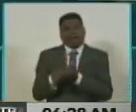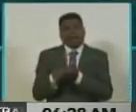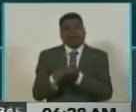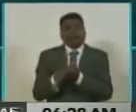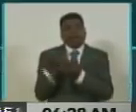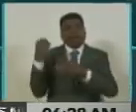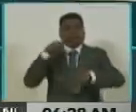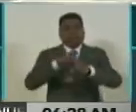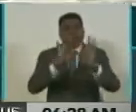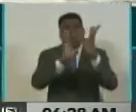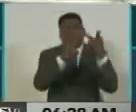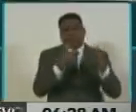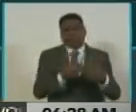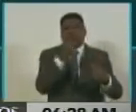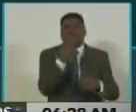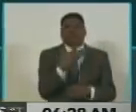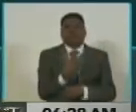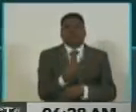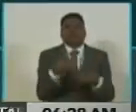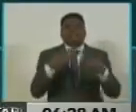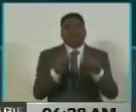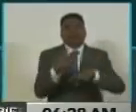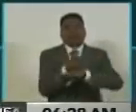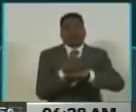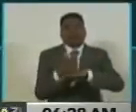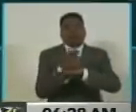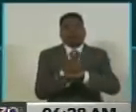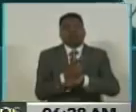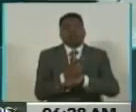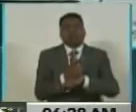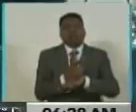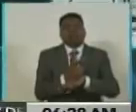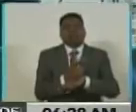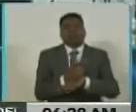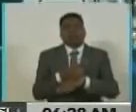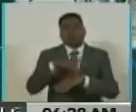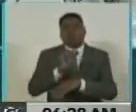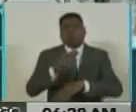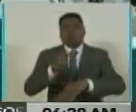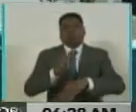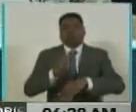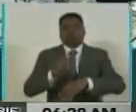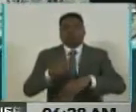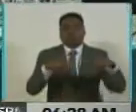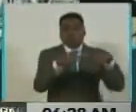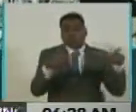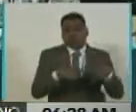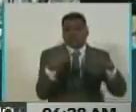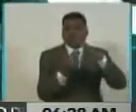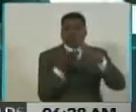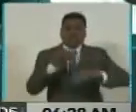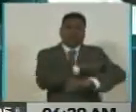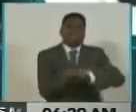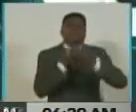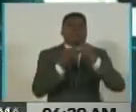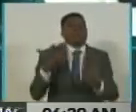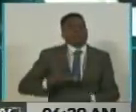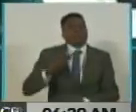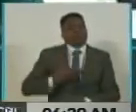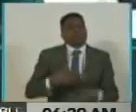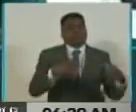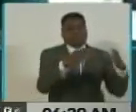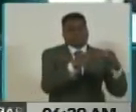ganadas numéricamente, pero el gobierno maneja otros espacios de poder muy importantes, mientras la oposición se ha